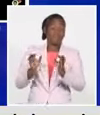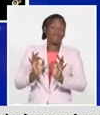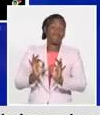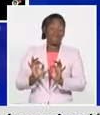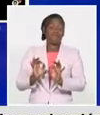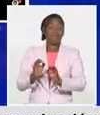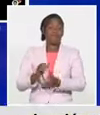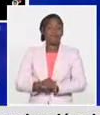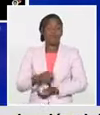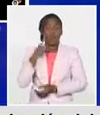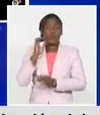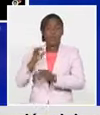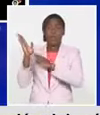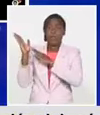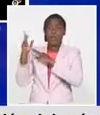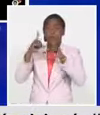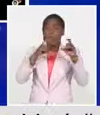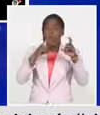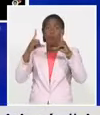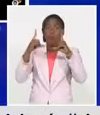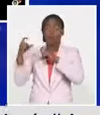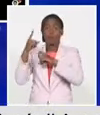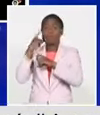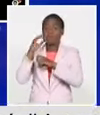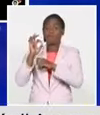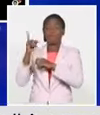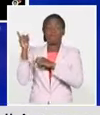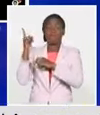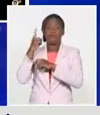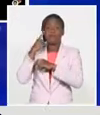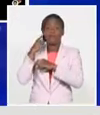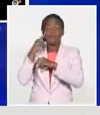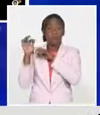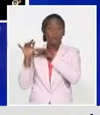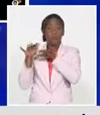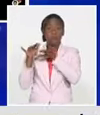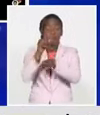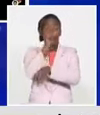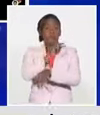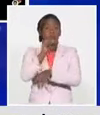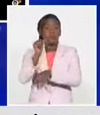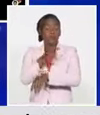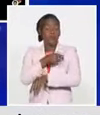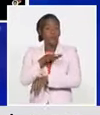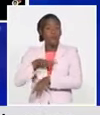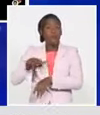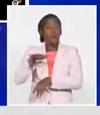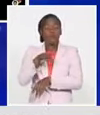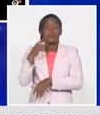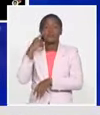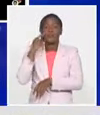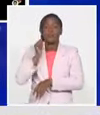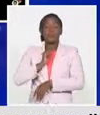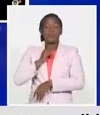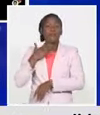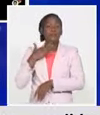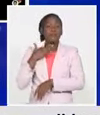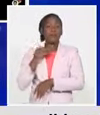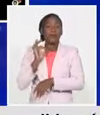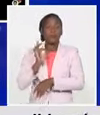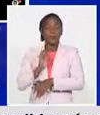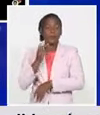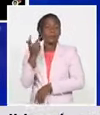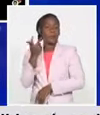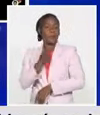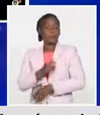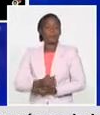las imágenes que nos has enviado y de verdad que es una buena cantidad de personas que están participando. Sí, doctora, ¿quiere intercambiar también?